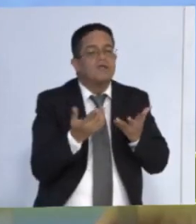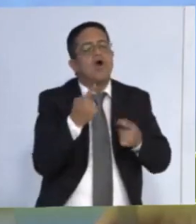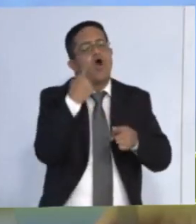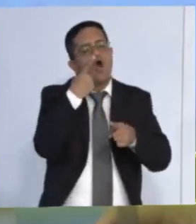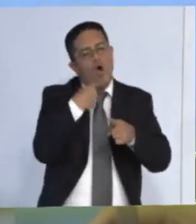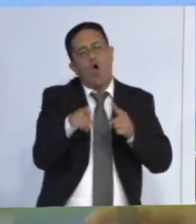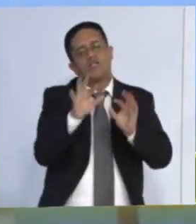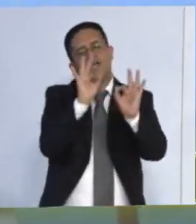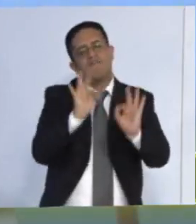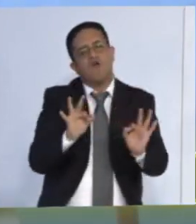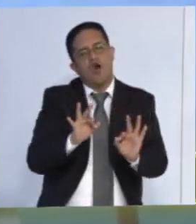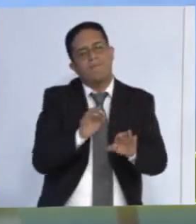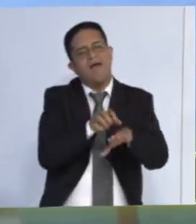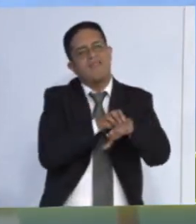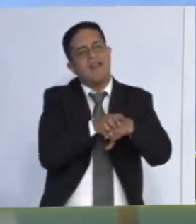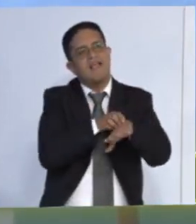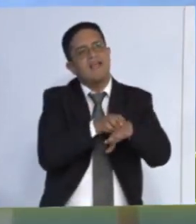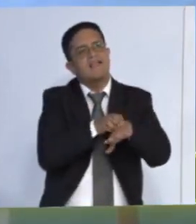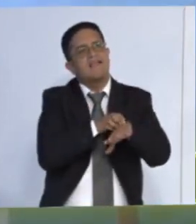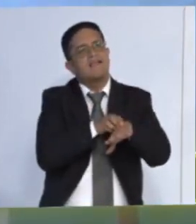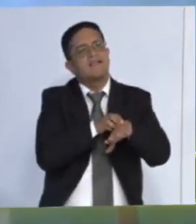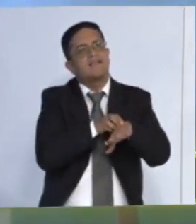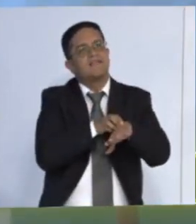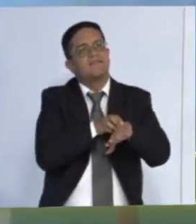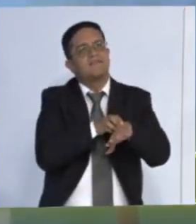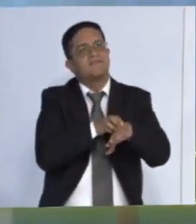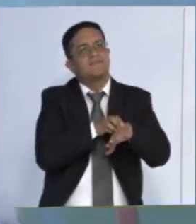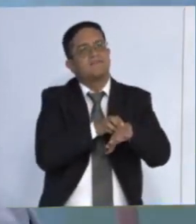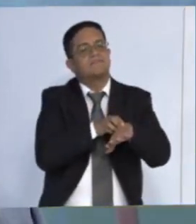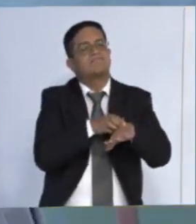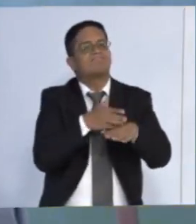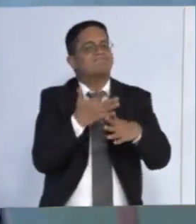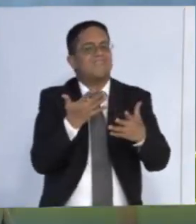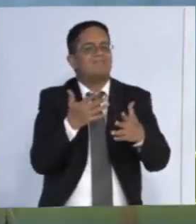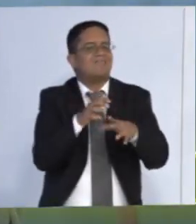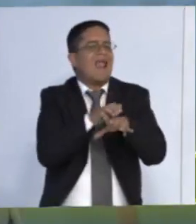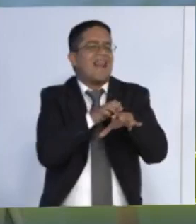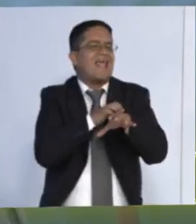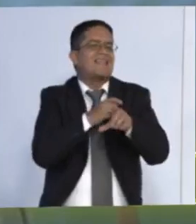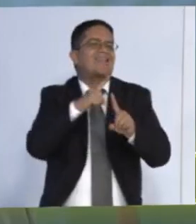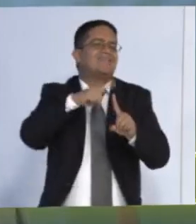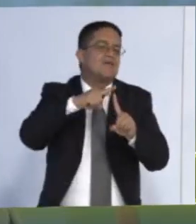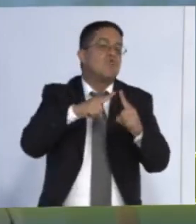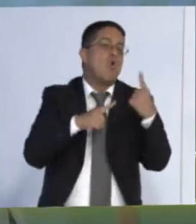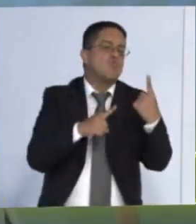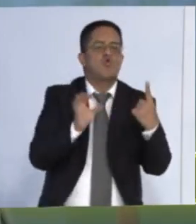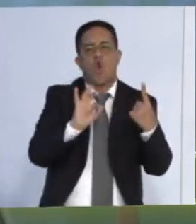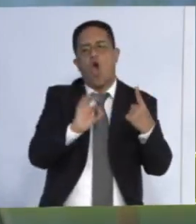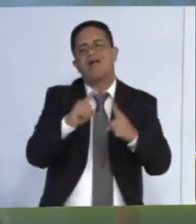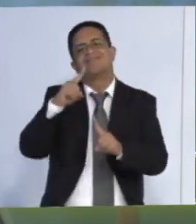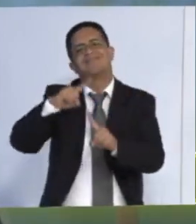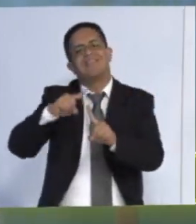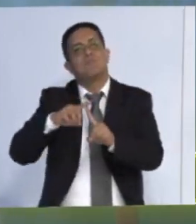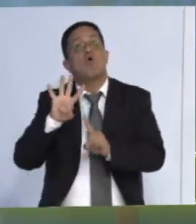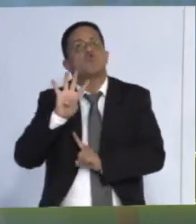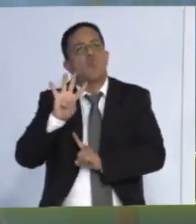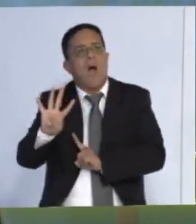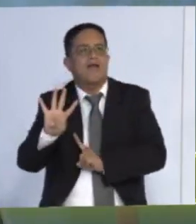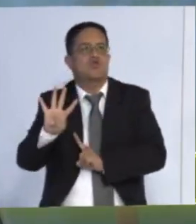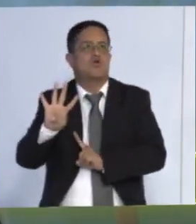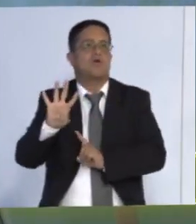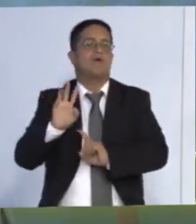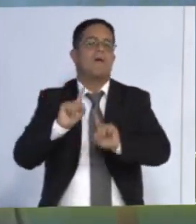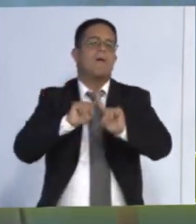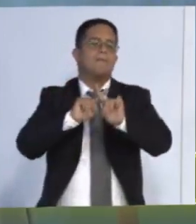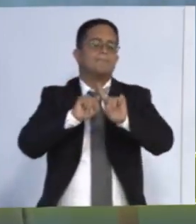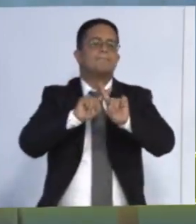de patología alérgica, en el que más allá, no es una alergia de tipo 1, sino de tipo 4, eso es ya un tema un poquito más técnico, pero